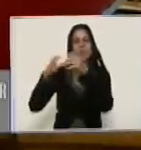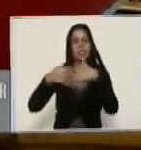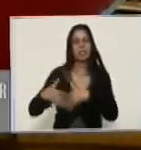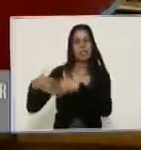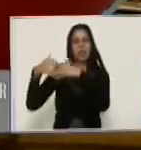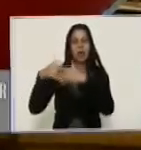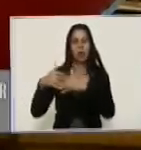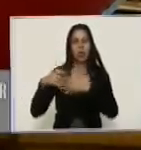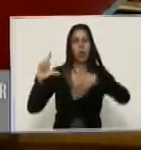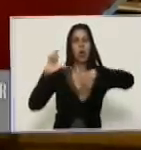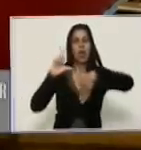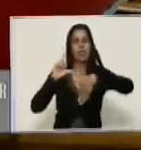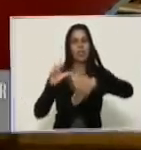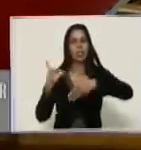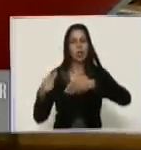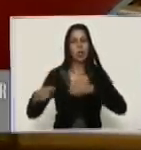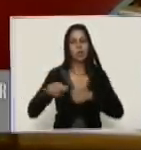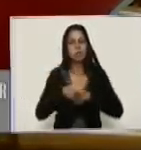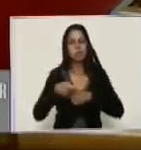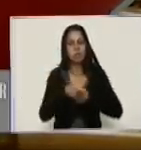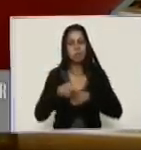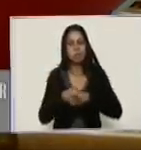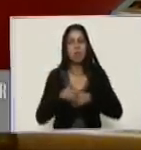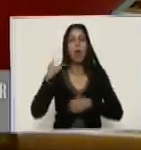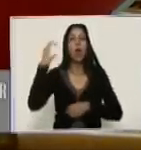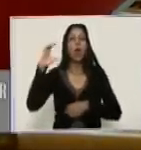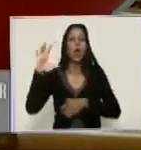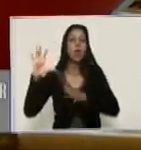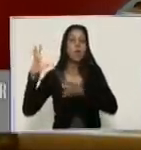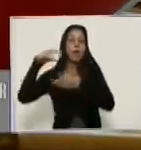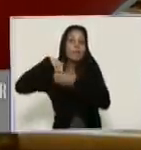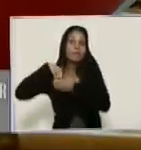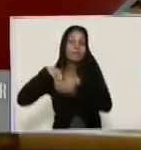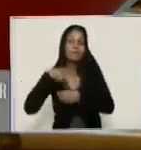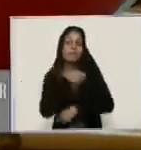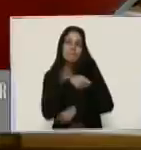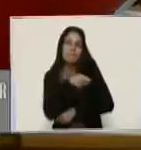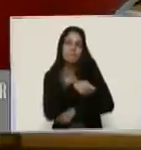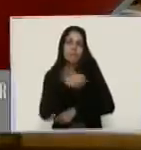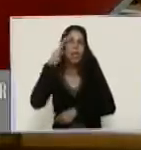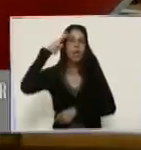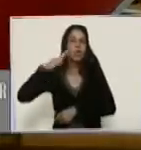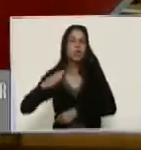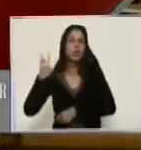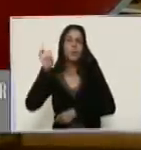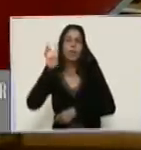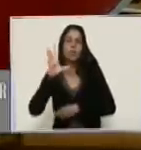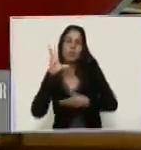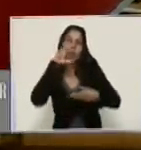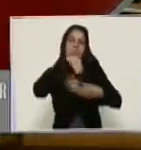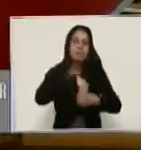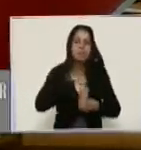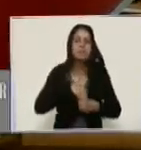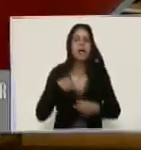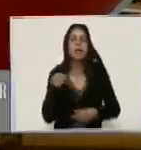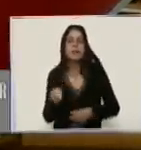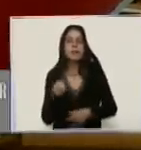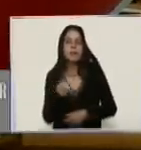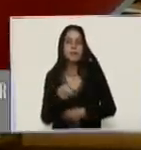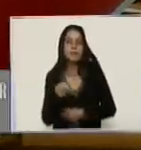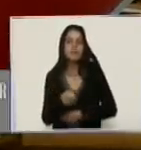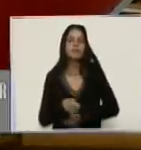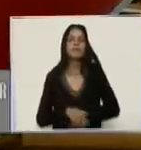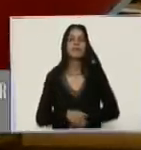Latina ha realizado desde la República de Colombia un grotesco llamado a la intervención militar contra la República Bolivariana de